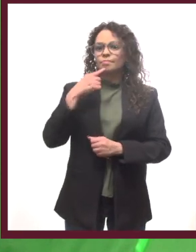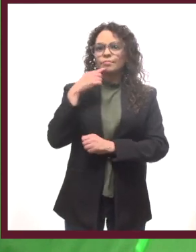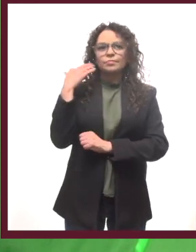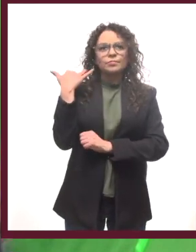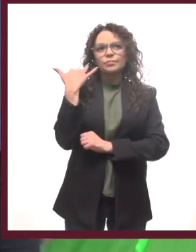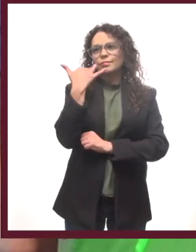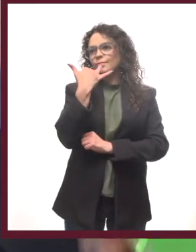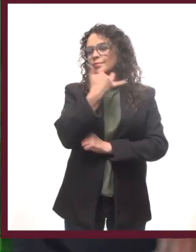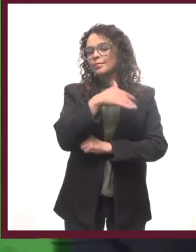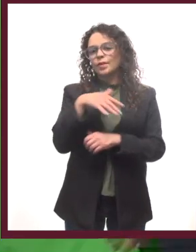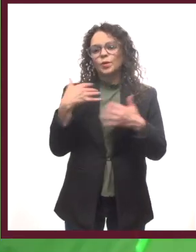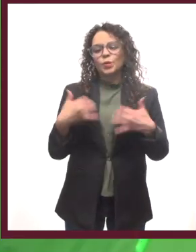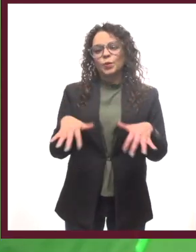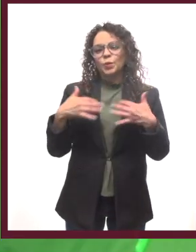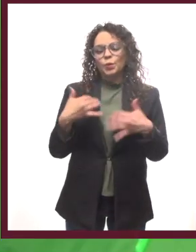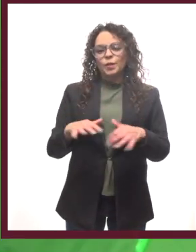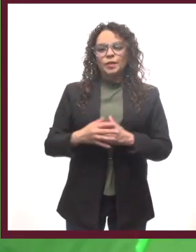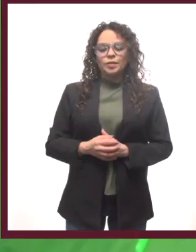Buenísimo.